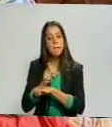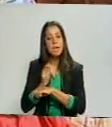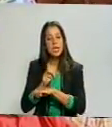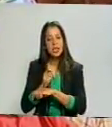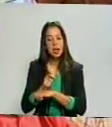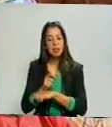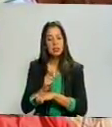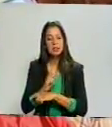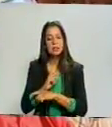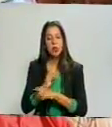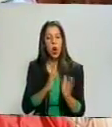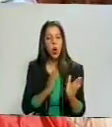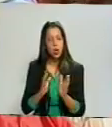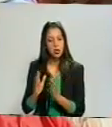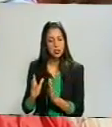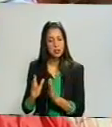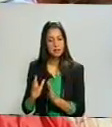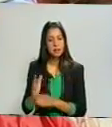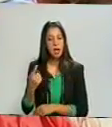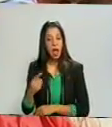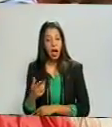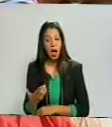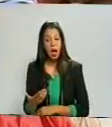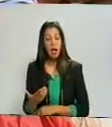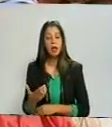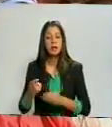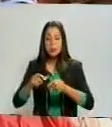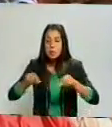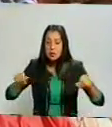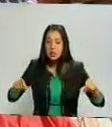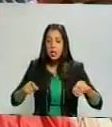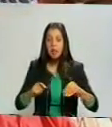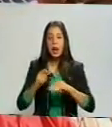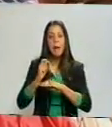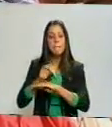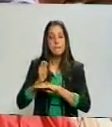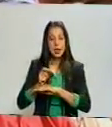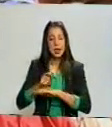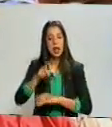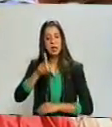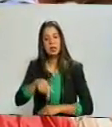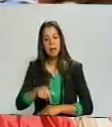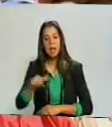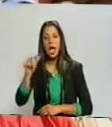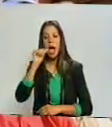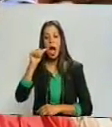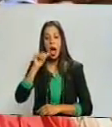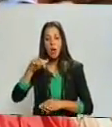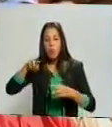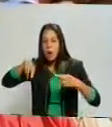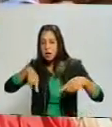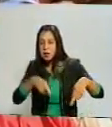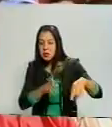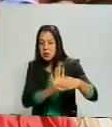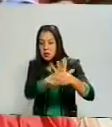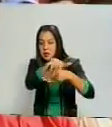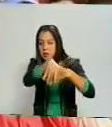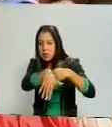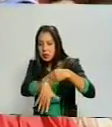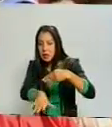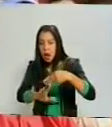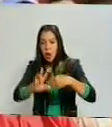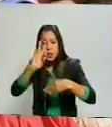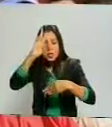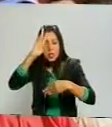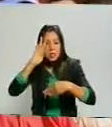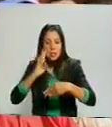se encuentran, son zonas mineras, sino que hay una gran fuente de aguas cristalinas, toda la cuenca del Caura y